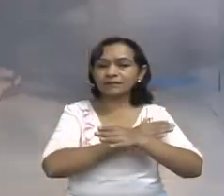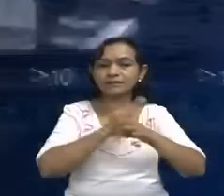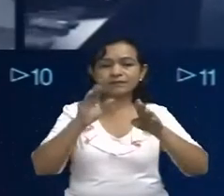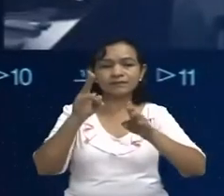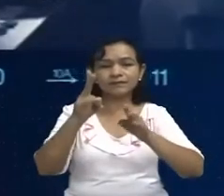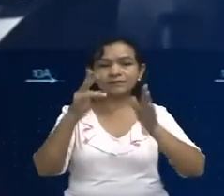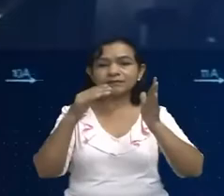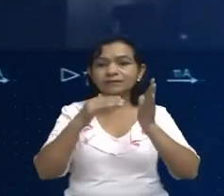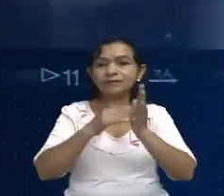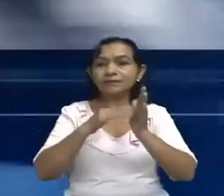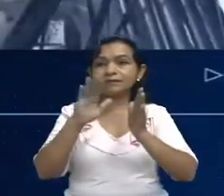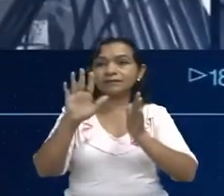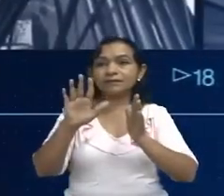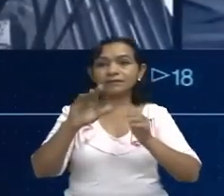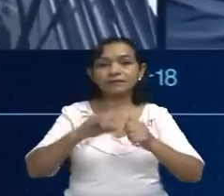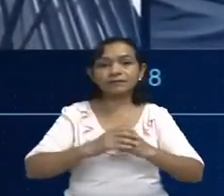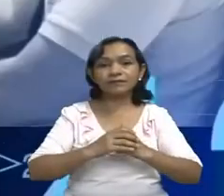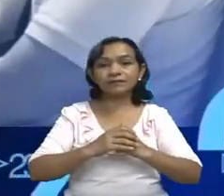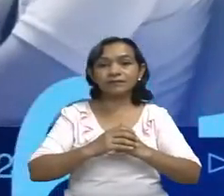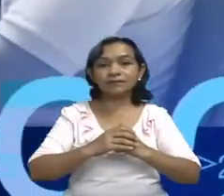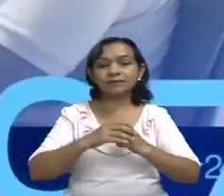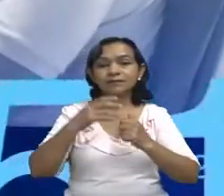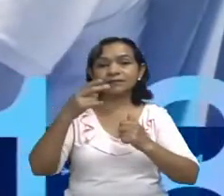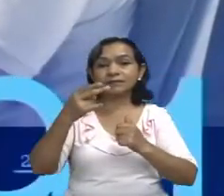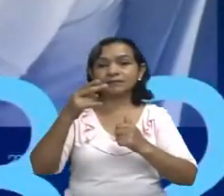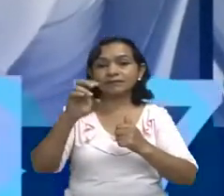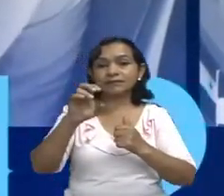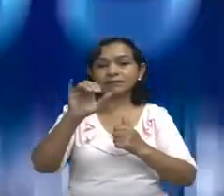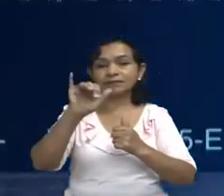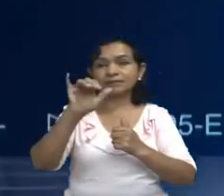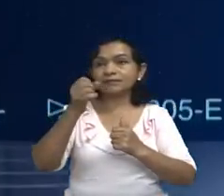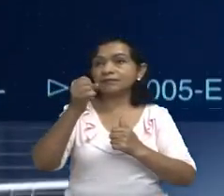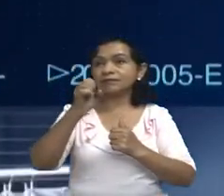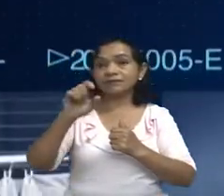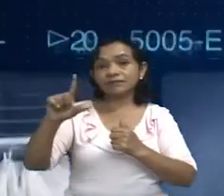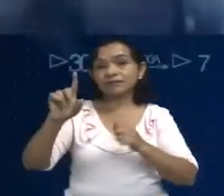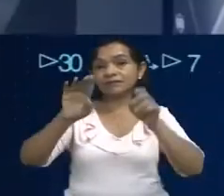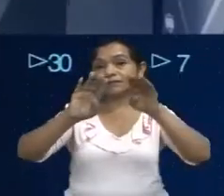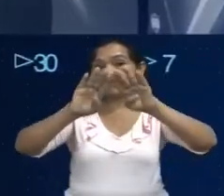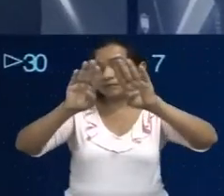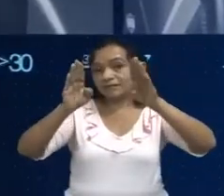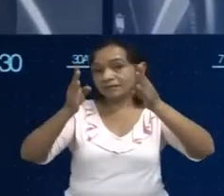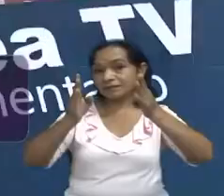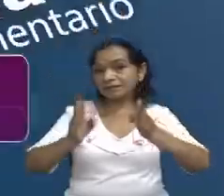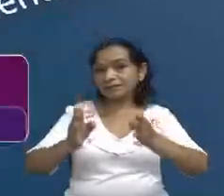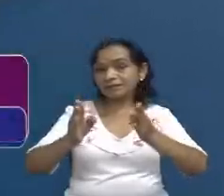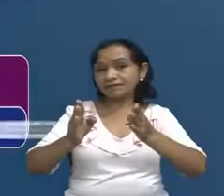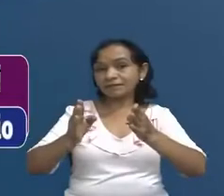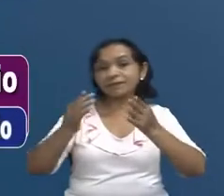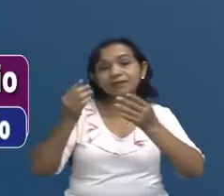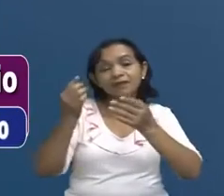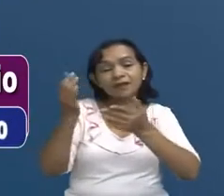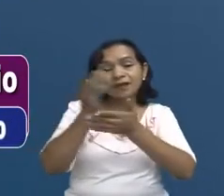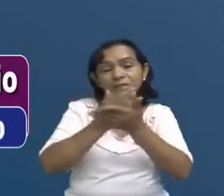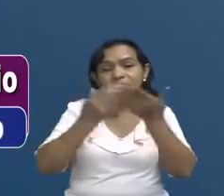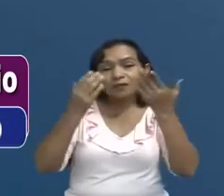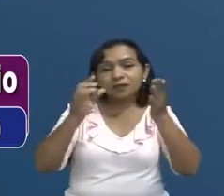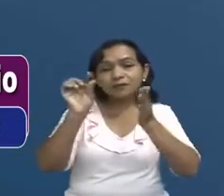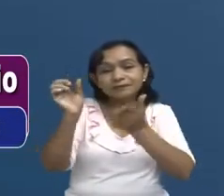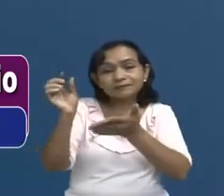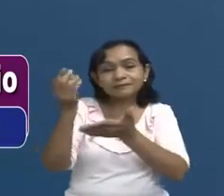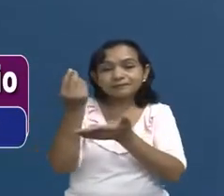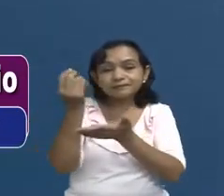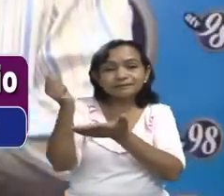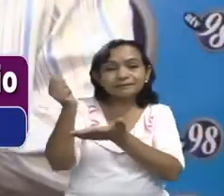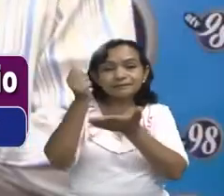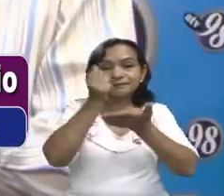2005, okay, la señora Hazel Bond, sí, que quien proveía los pocos recursos, ¿no?, para